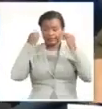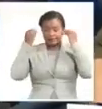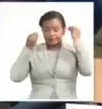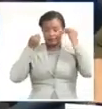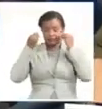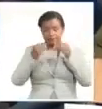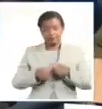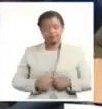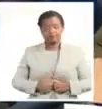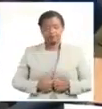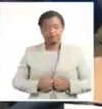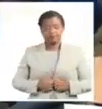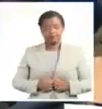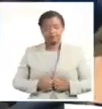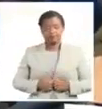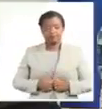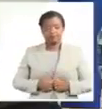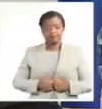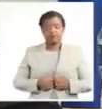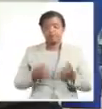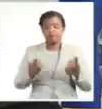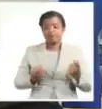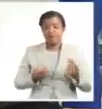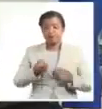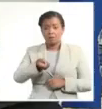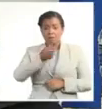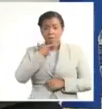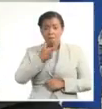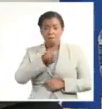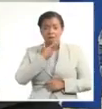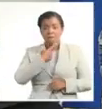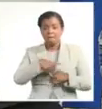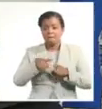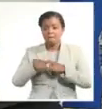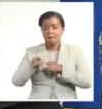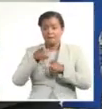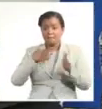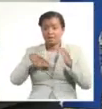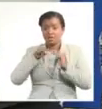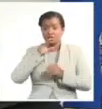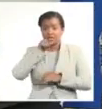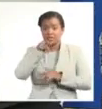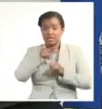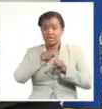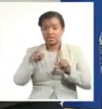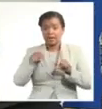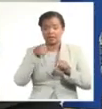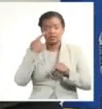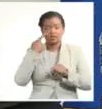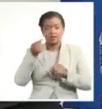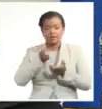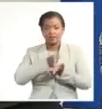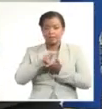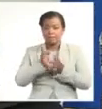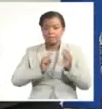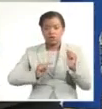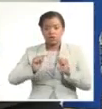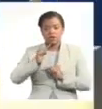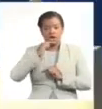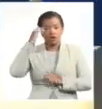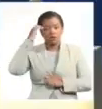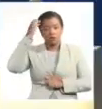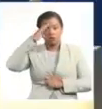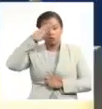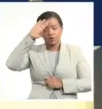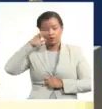las faltas de medicamentos y material gastable, el ministro resaltó que la atención del tema sigue siendo una prioridad para el gobierno